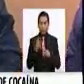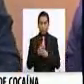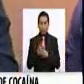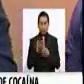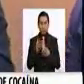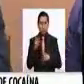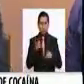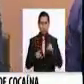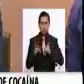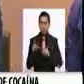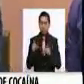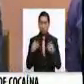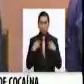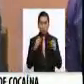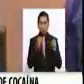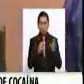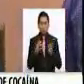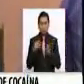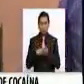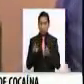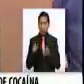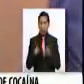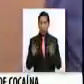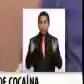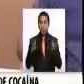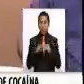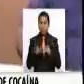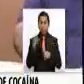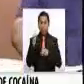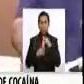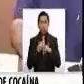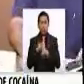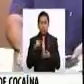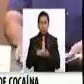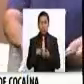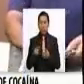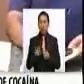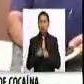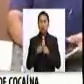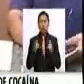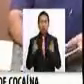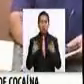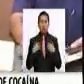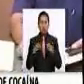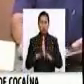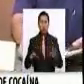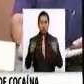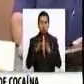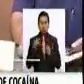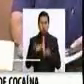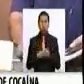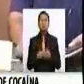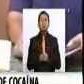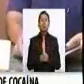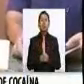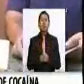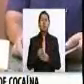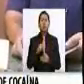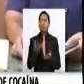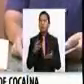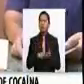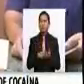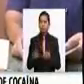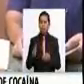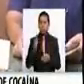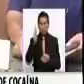que está organizando un efecto de carácter internacional de gran valía para la